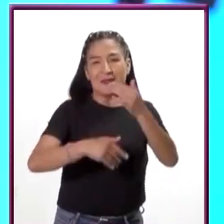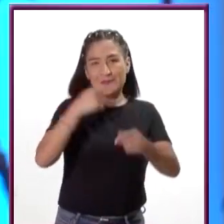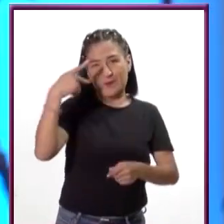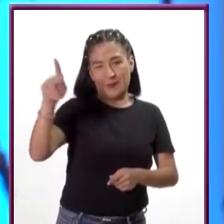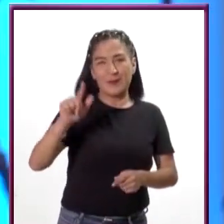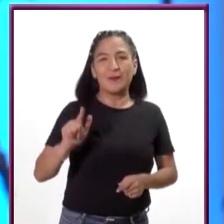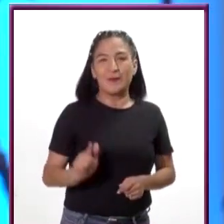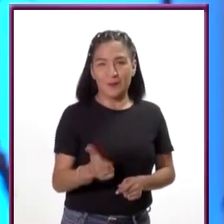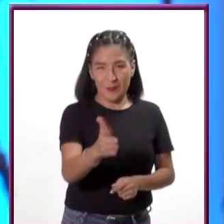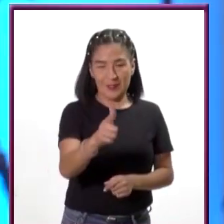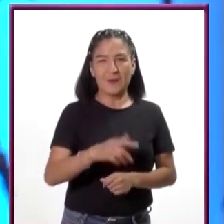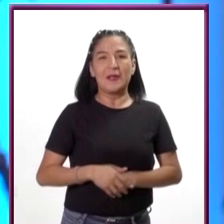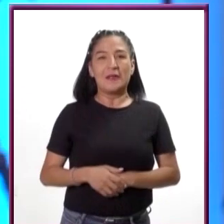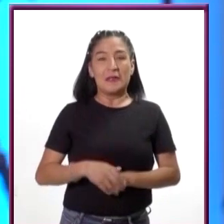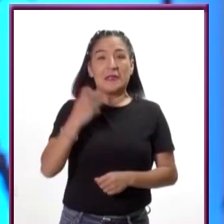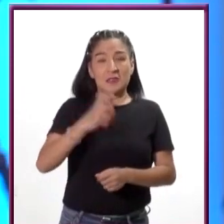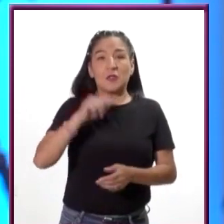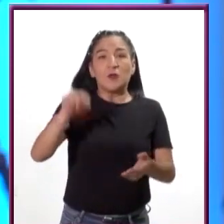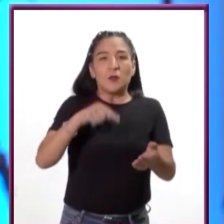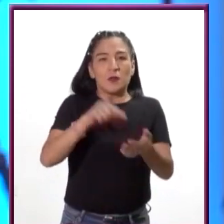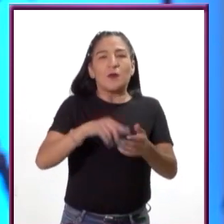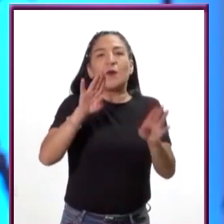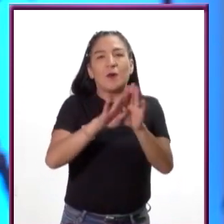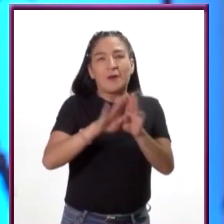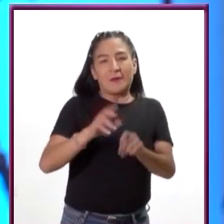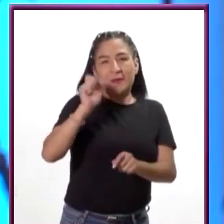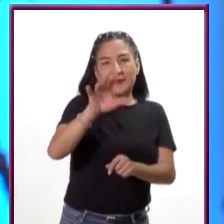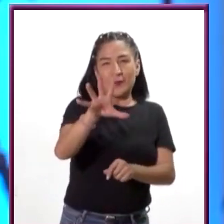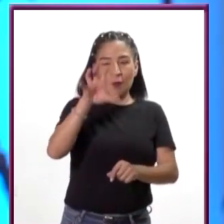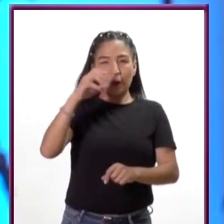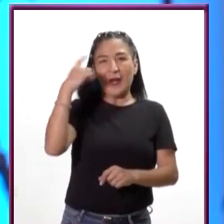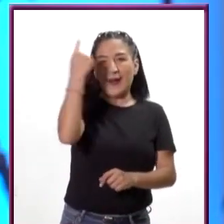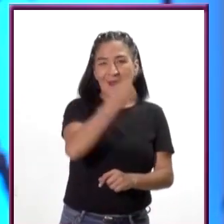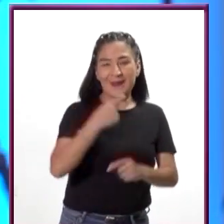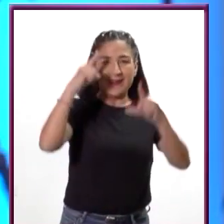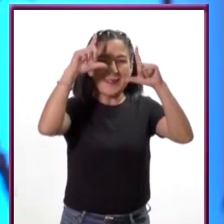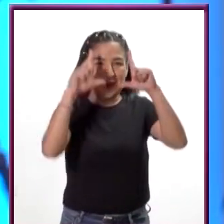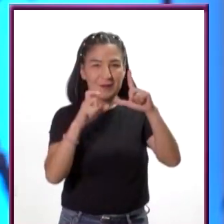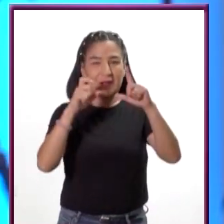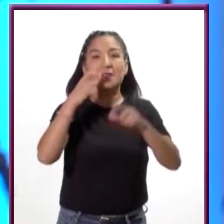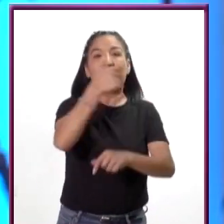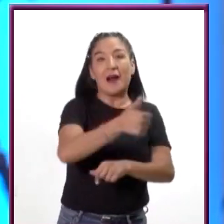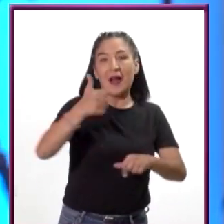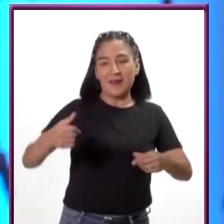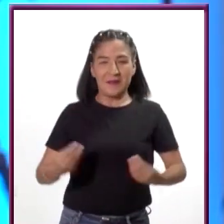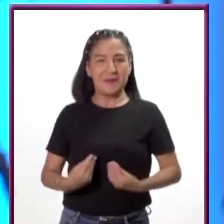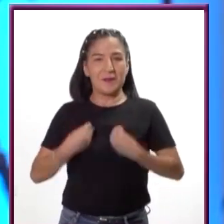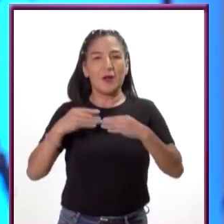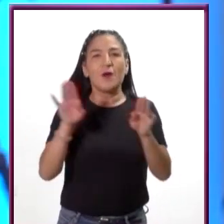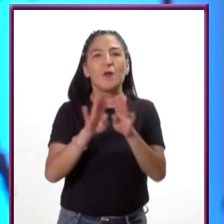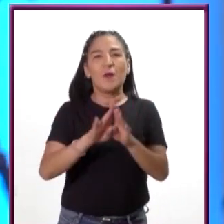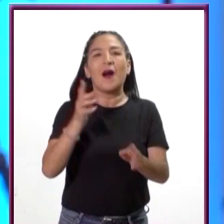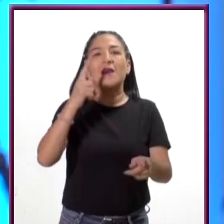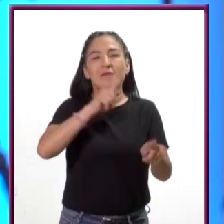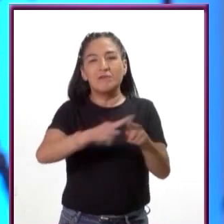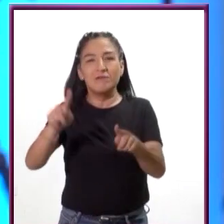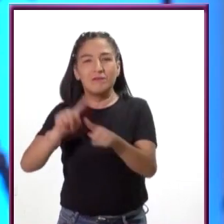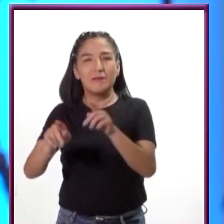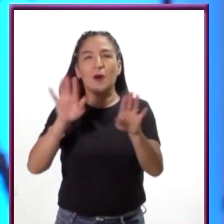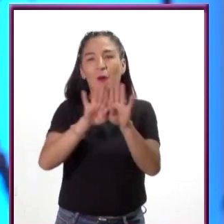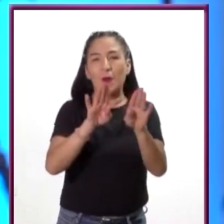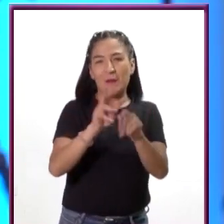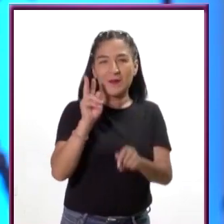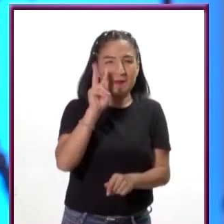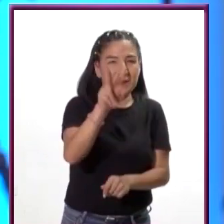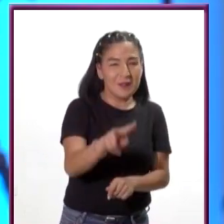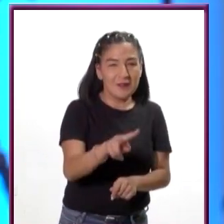Guanajuato. En ellos capturó sus rostros y estilos de vida a través de los cuales podemos identificar